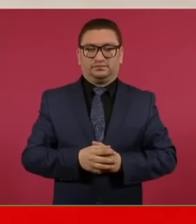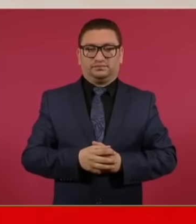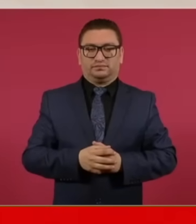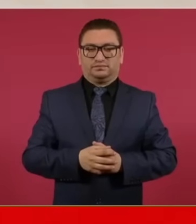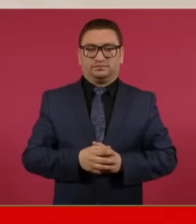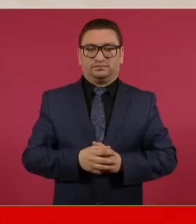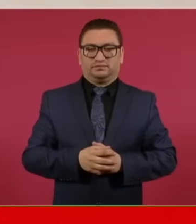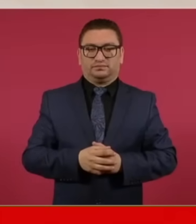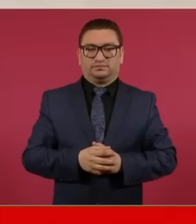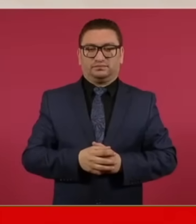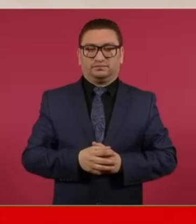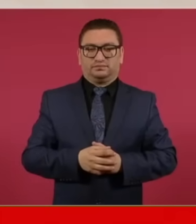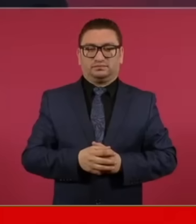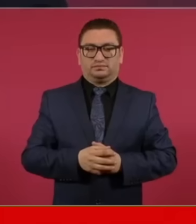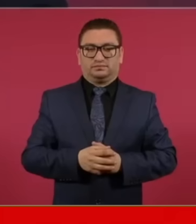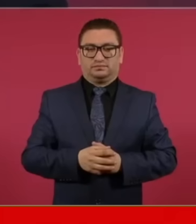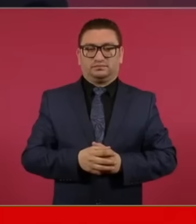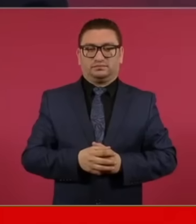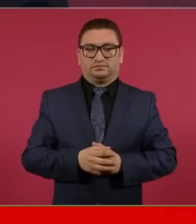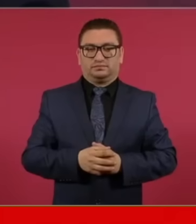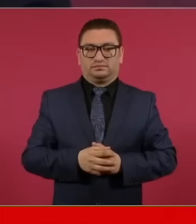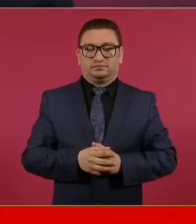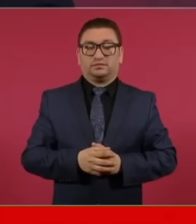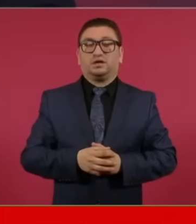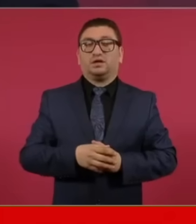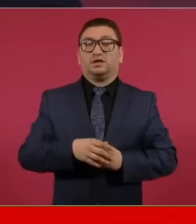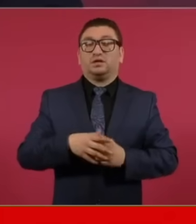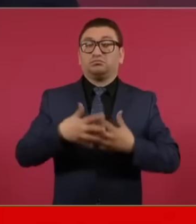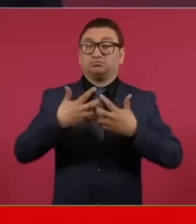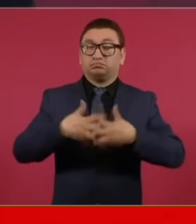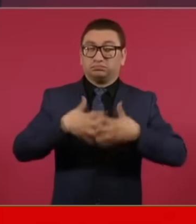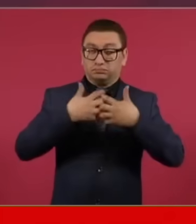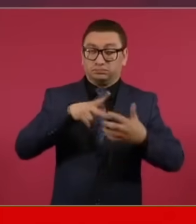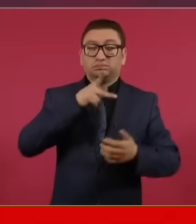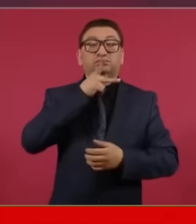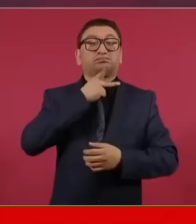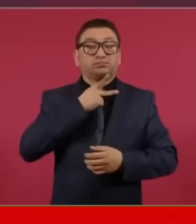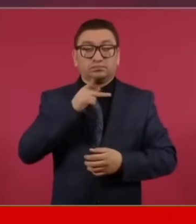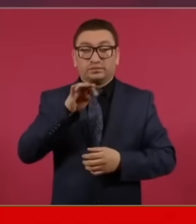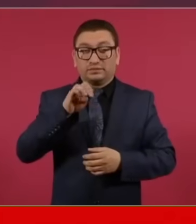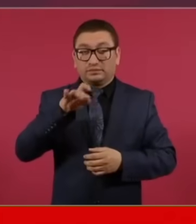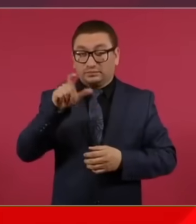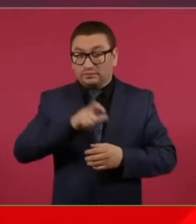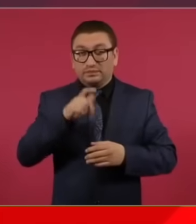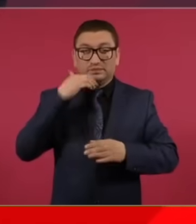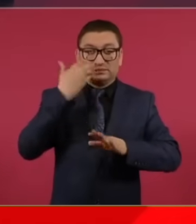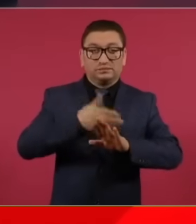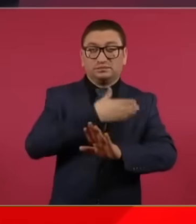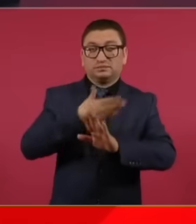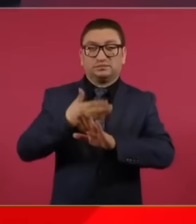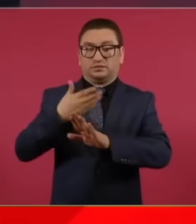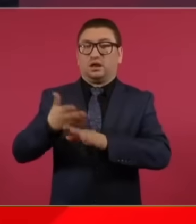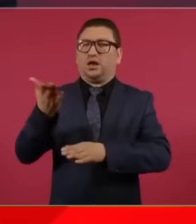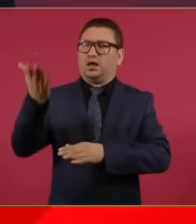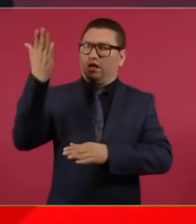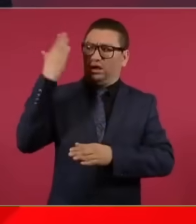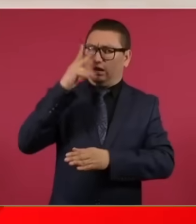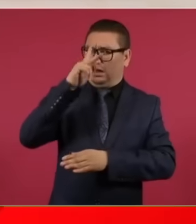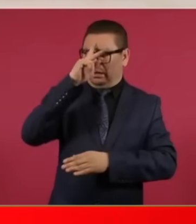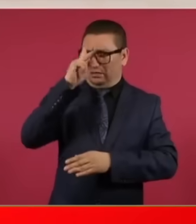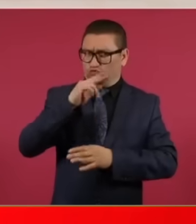la dejaron convertida en chatarra, y era una industria que era de las mejores del mundo.